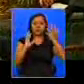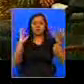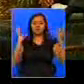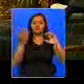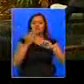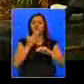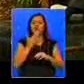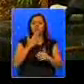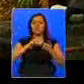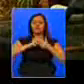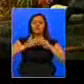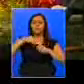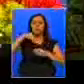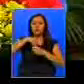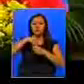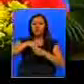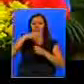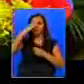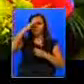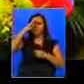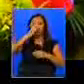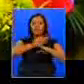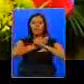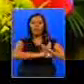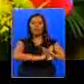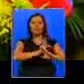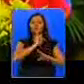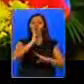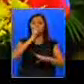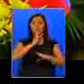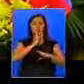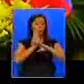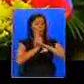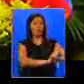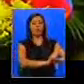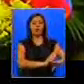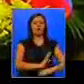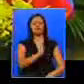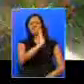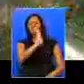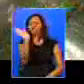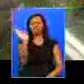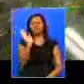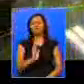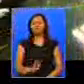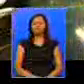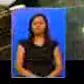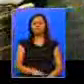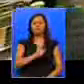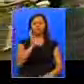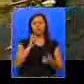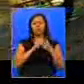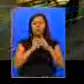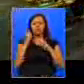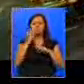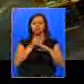enfrentado Cuba por ese bloqueo miserable, no hay otra palabra para el bloqueo que se mantiene en contra de Cuba,